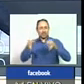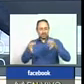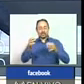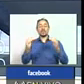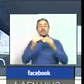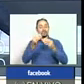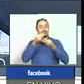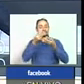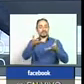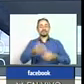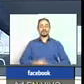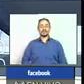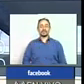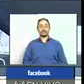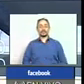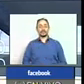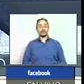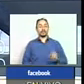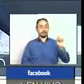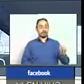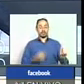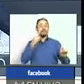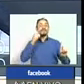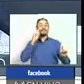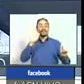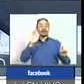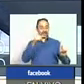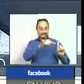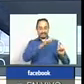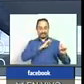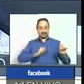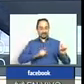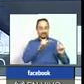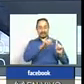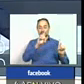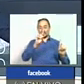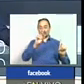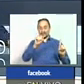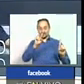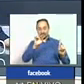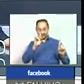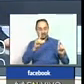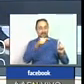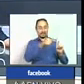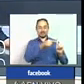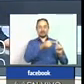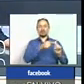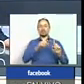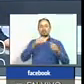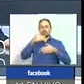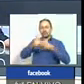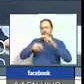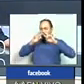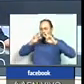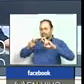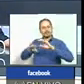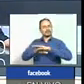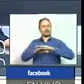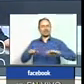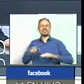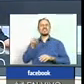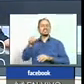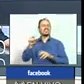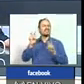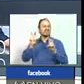Les contamos que el fiscal general de la República, Raúl Melara, ha informado que ha finalizado la etapa de instrucción en el caso